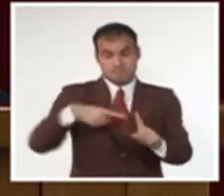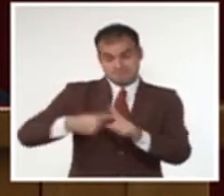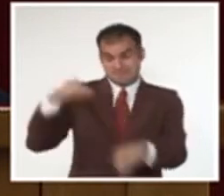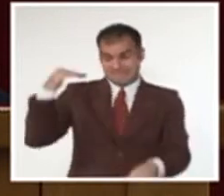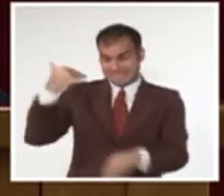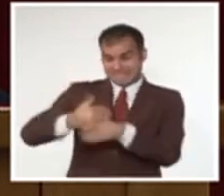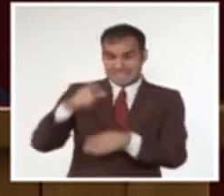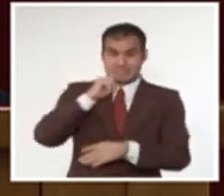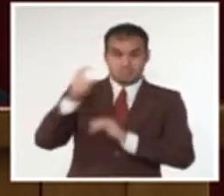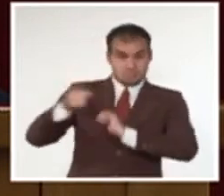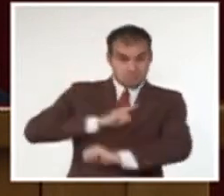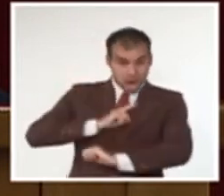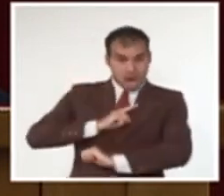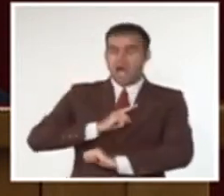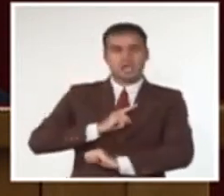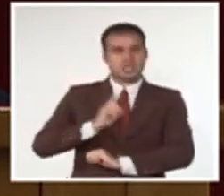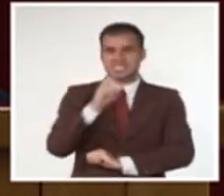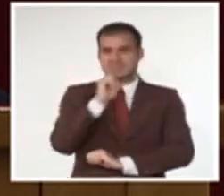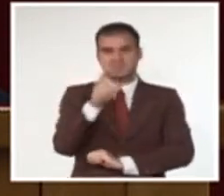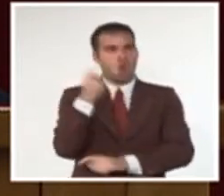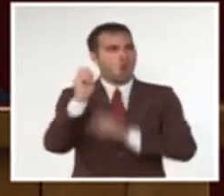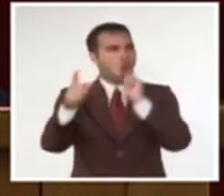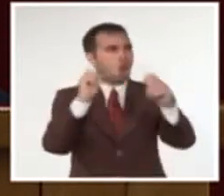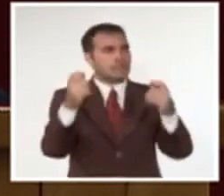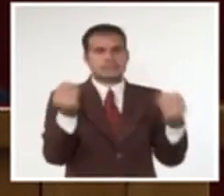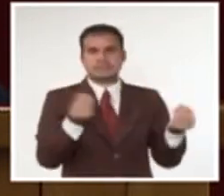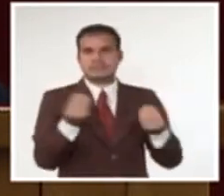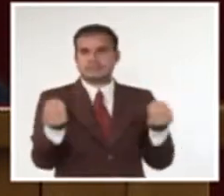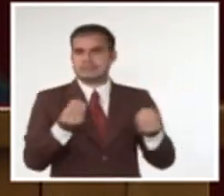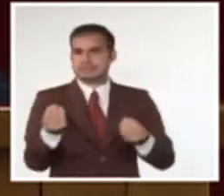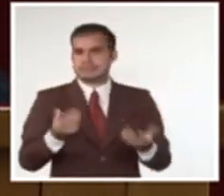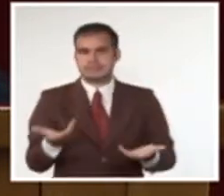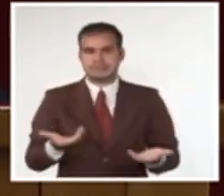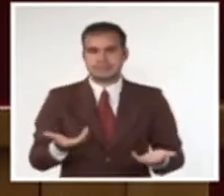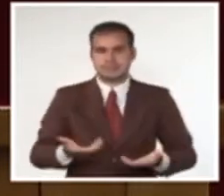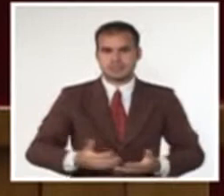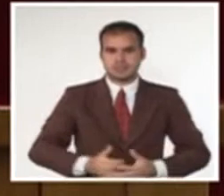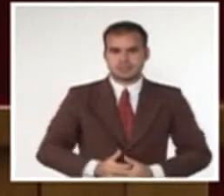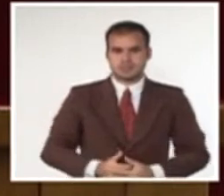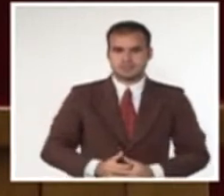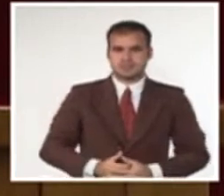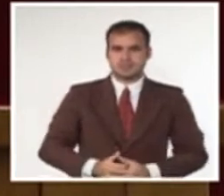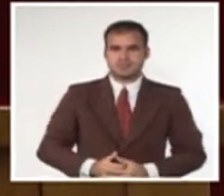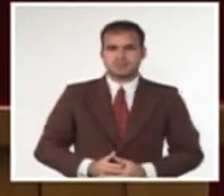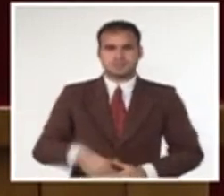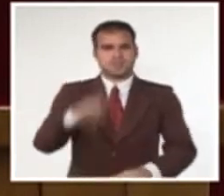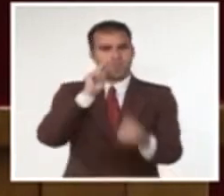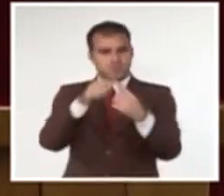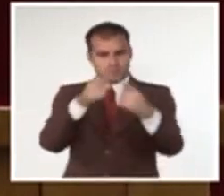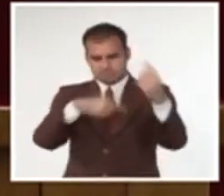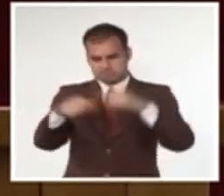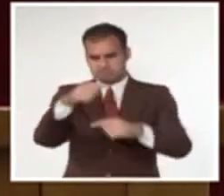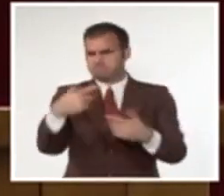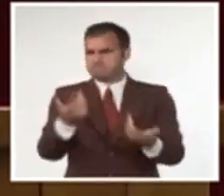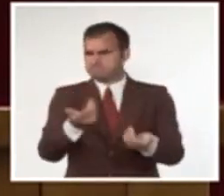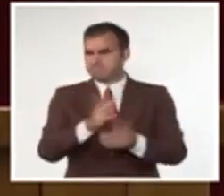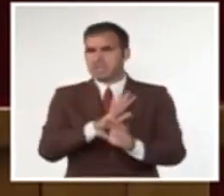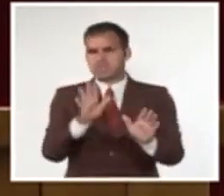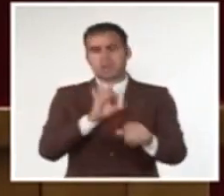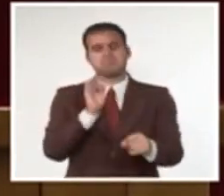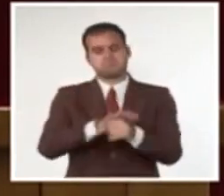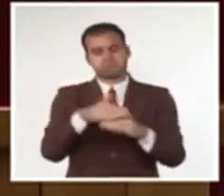destinar a otros frentes productivos. Como uno de los principales objetivos, se proyecta